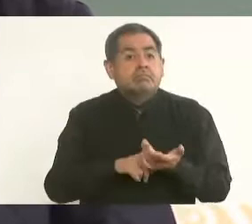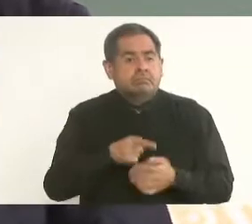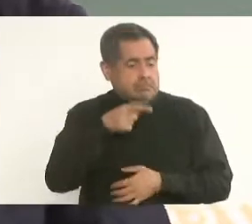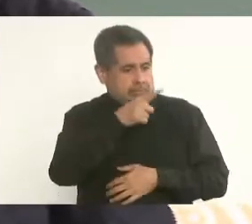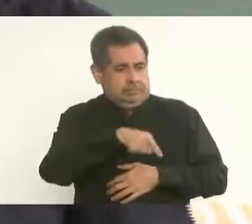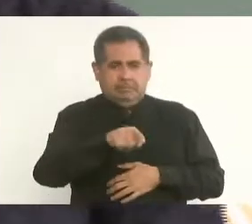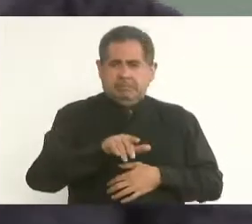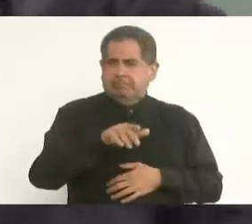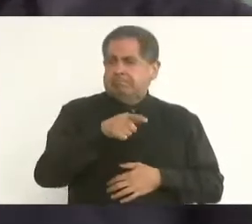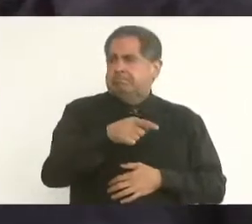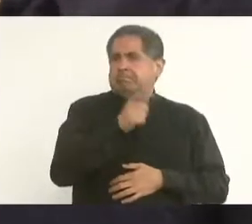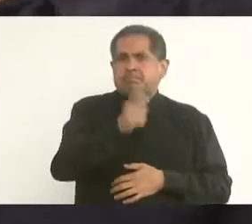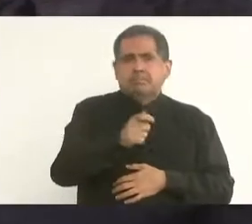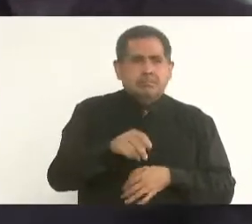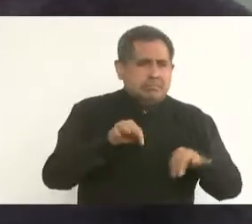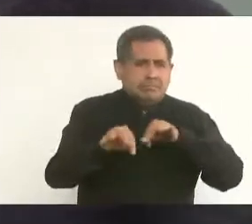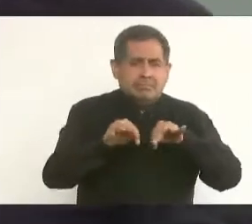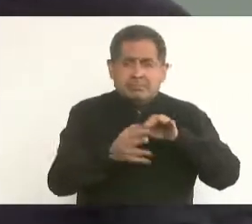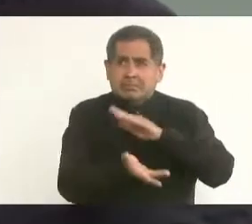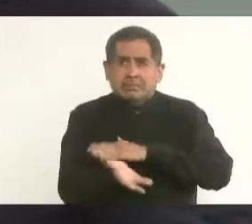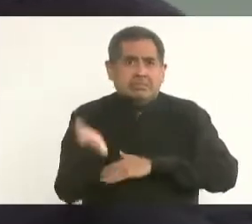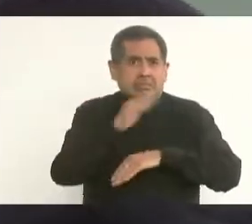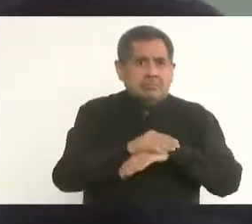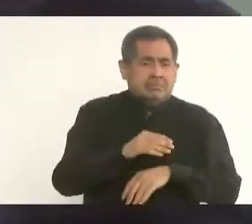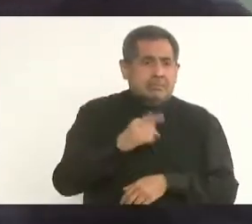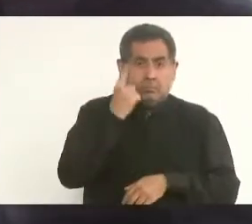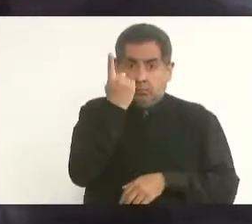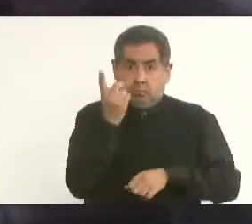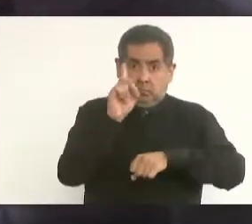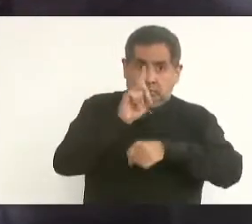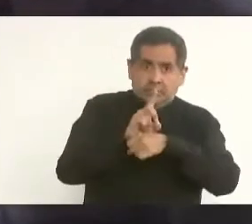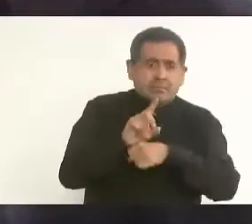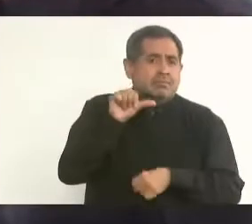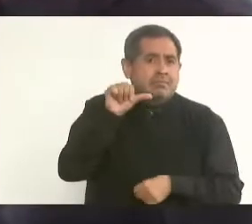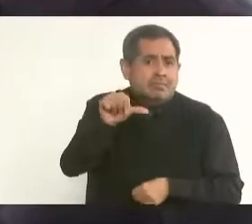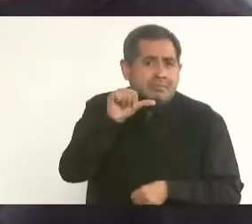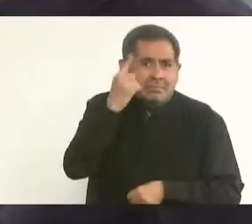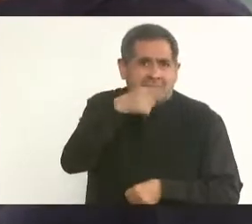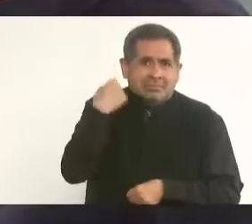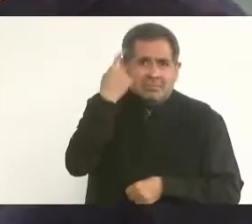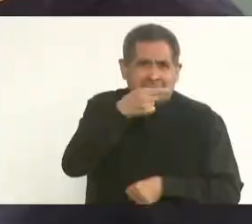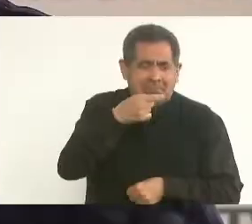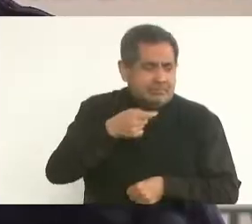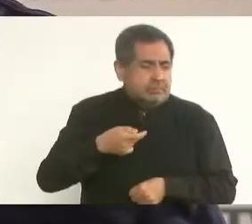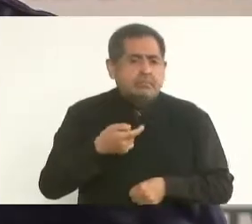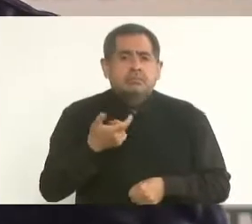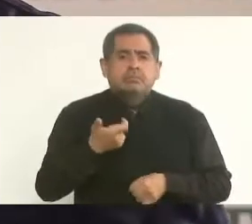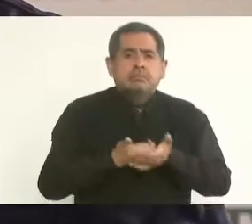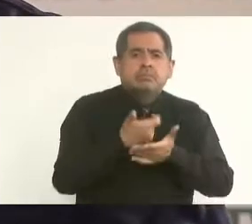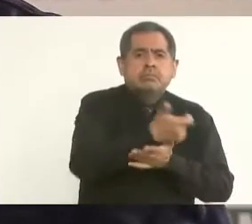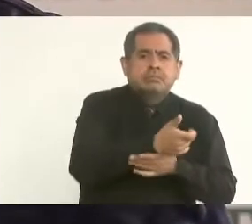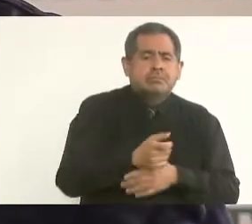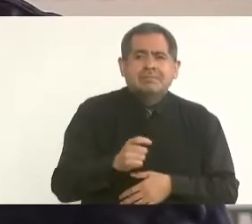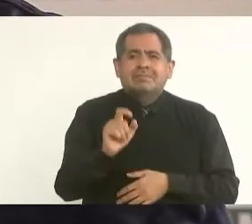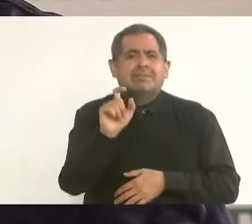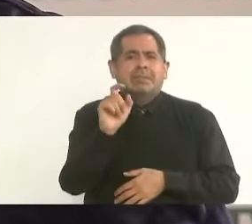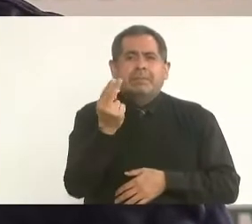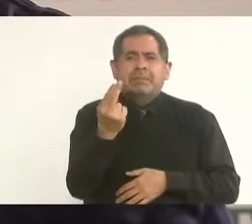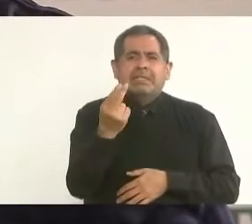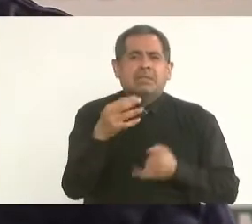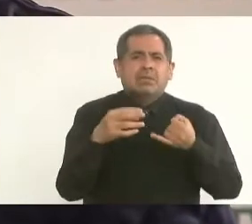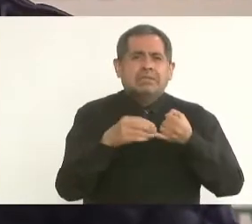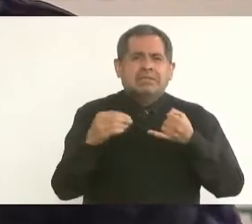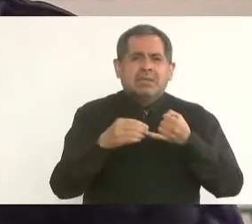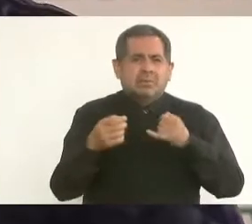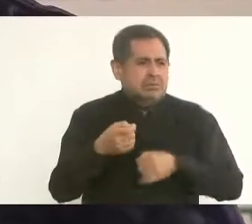laborar 16 horas diarias por 25 centavos.